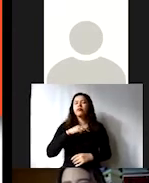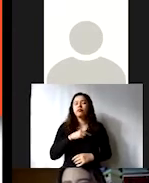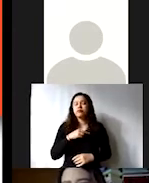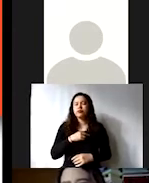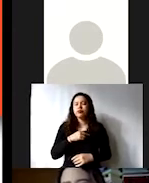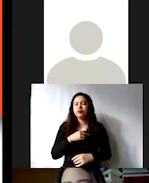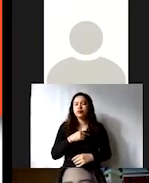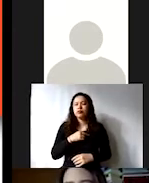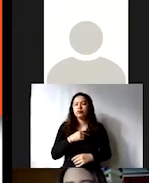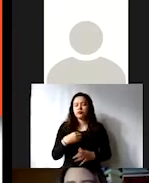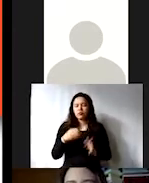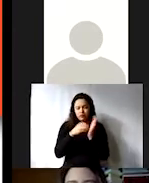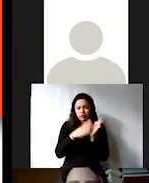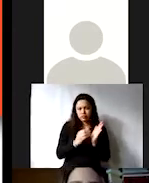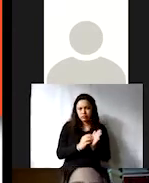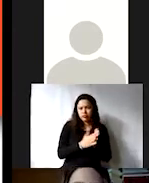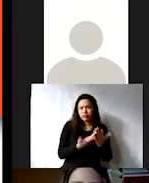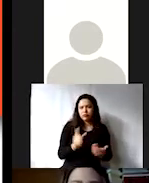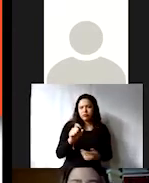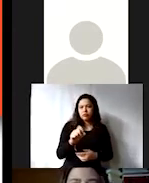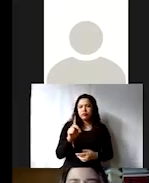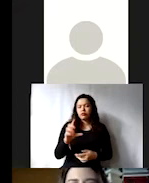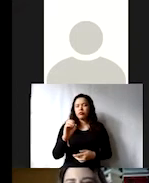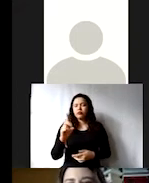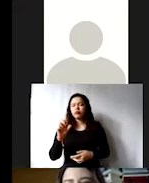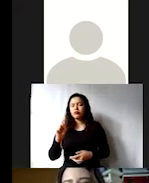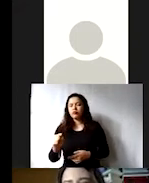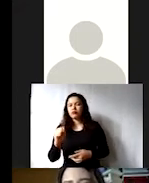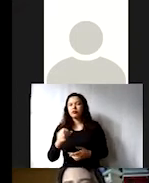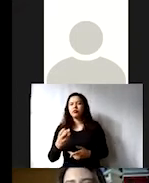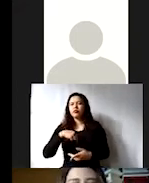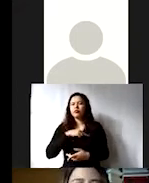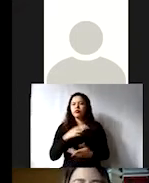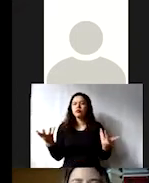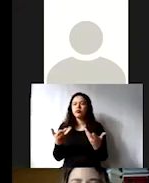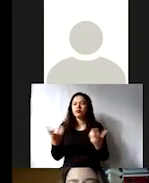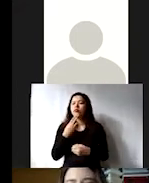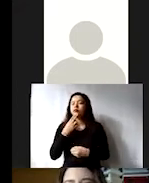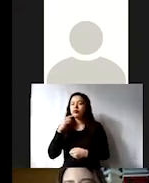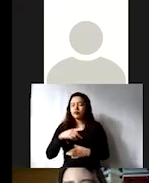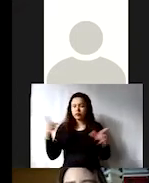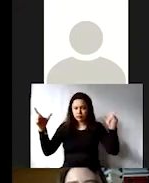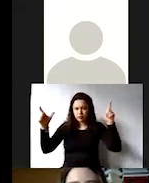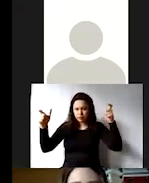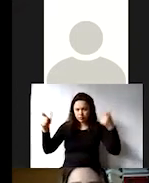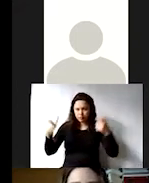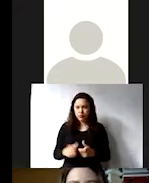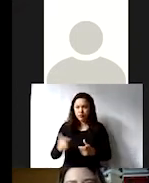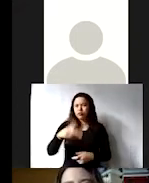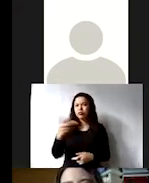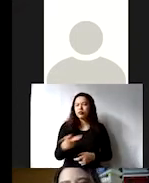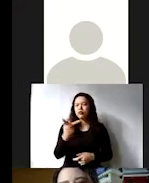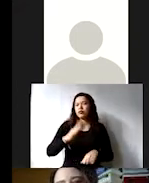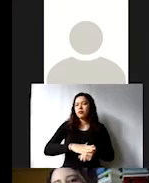llevar a cabo la Agenda 2030 y los ODS. Para ustedes, pues una pregunta clave, un poco para